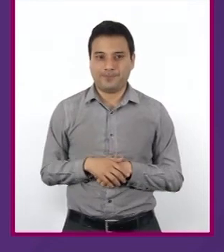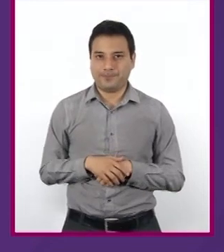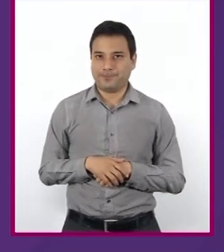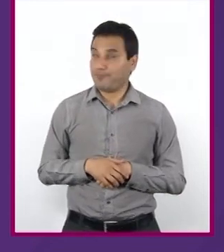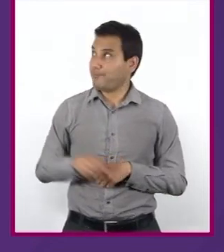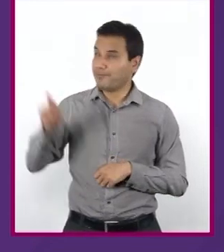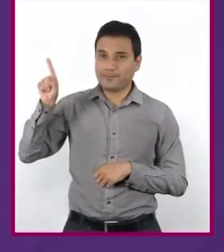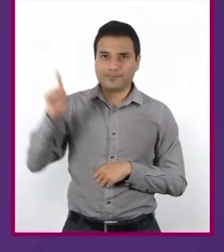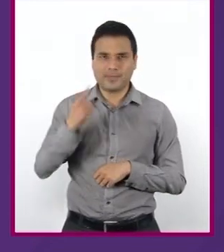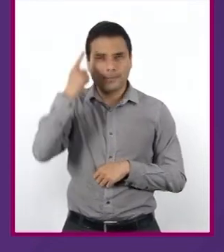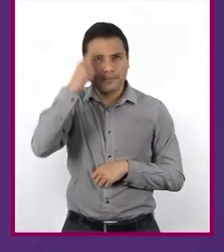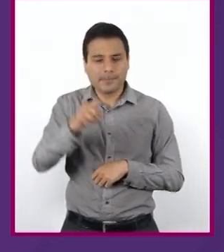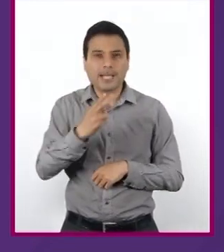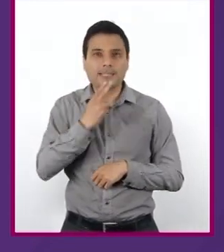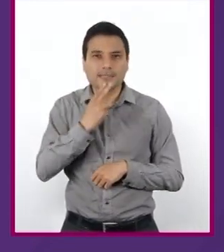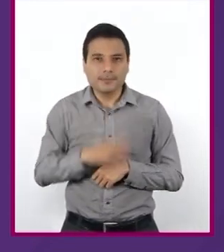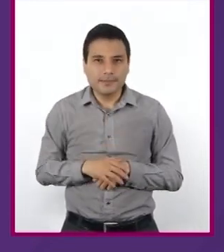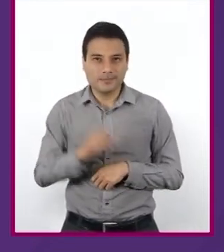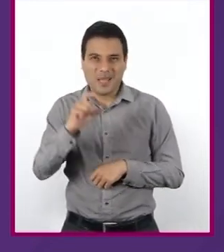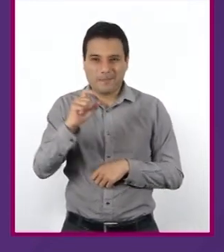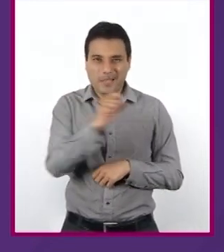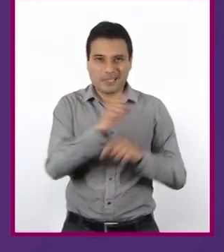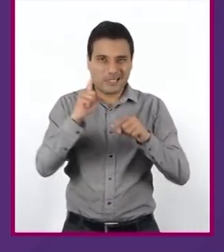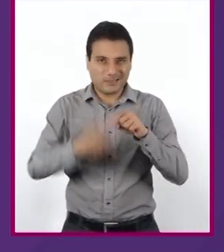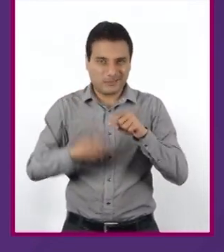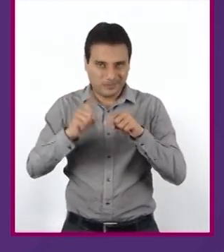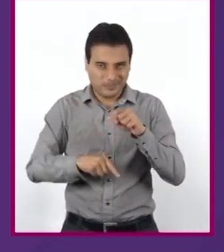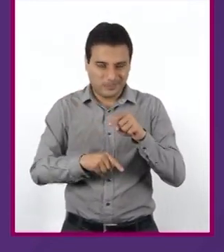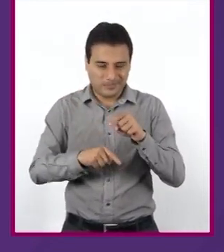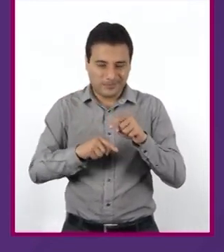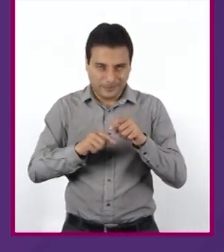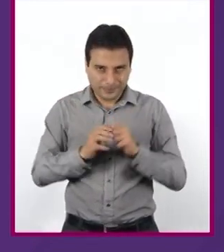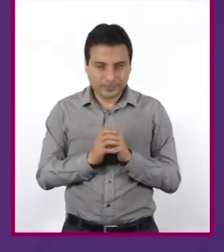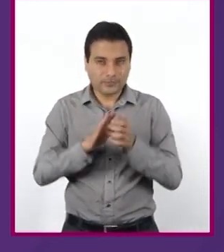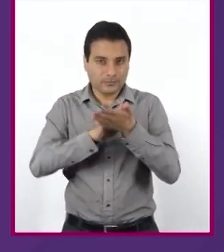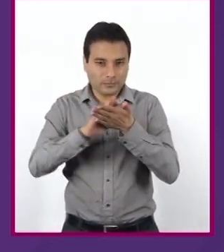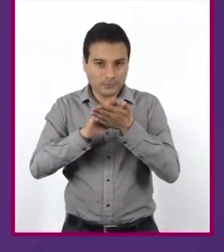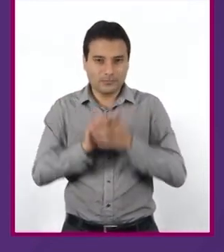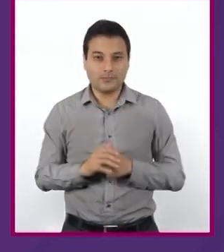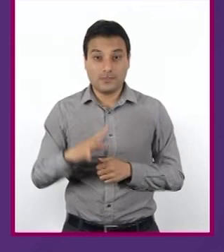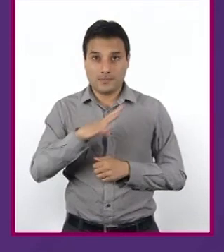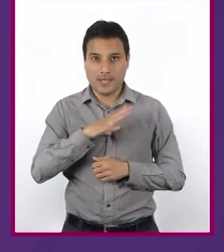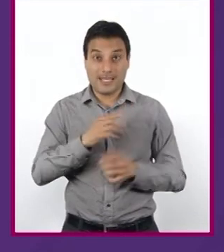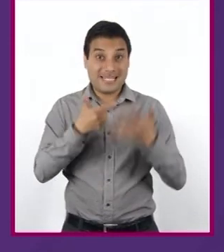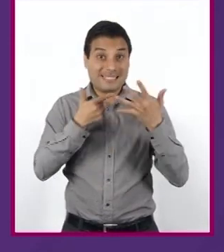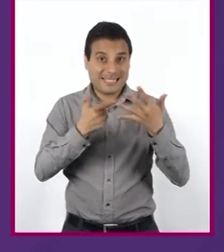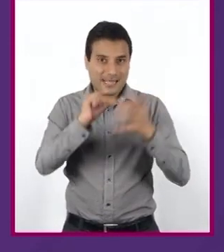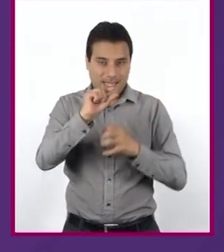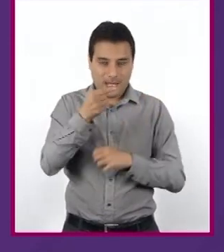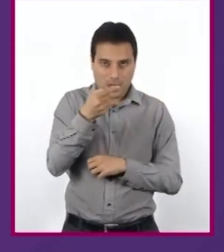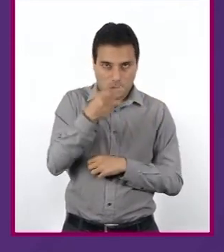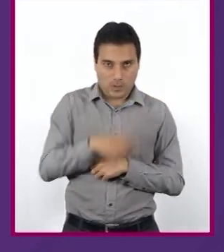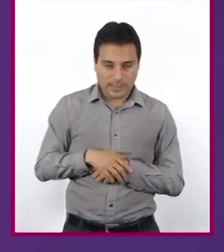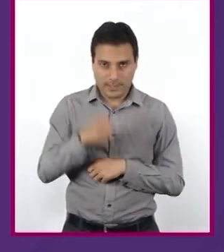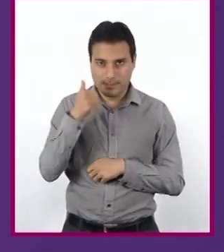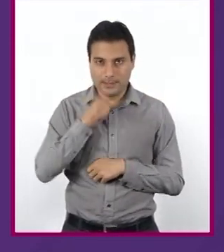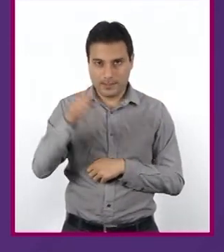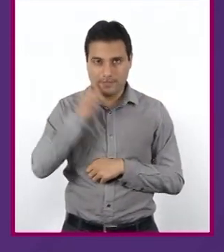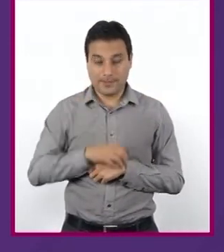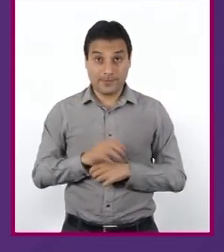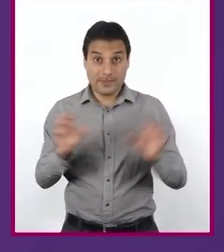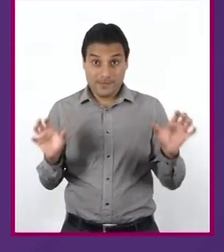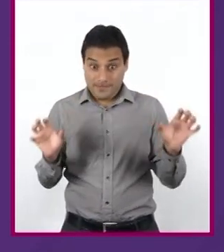bactericida. Los átomos de cloro tienen 7 electrones de valencia. Cuando se unen entre sí, cada